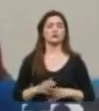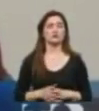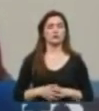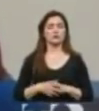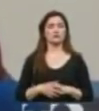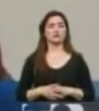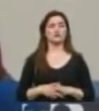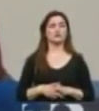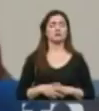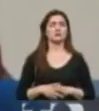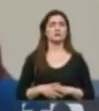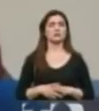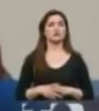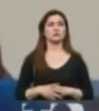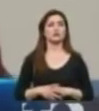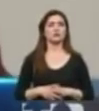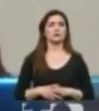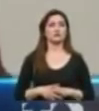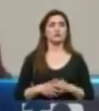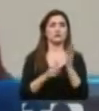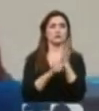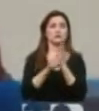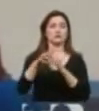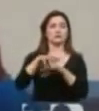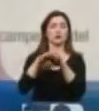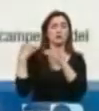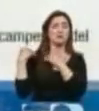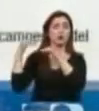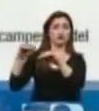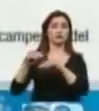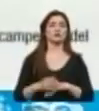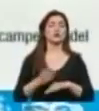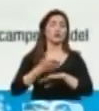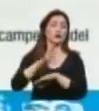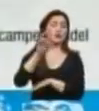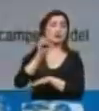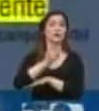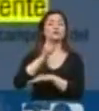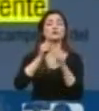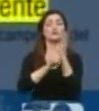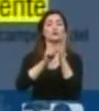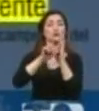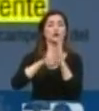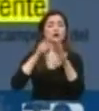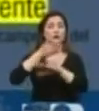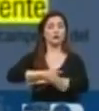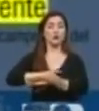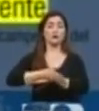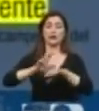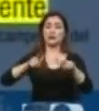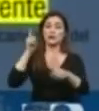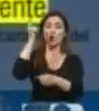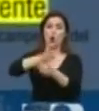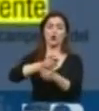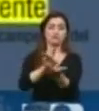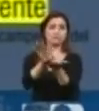me gustaría poner a disposición mi cargo como ministra de Agricultura y Ganadería. Y 30 minutos después, el presidente de la República dispone su